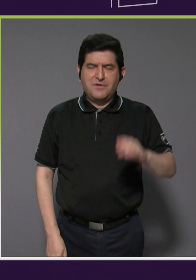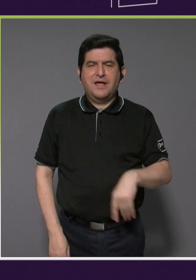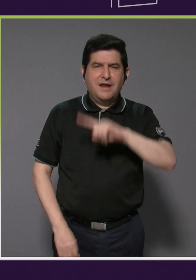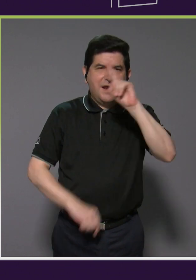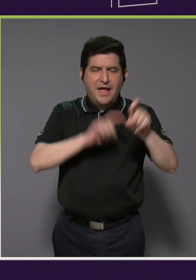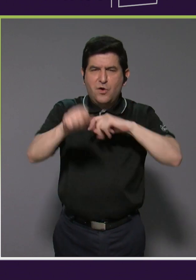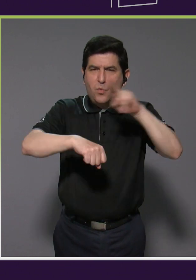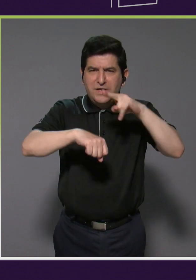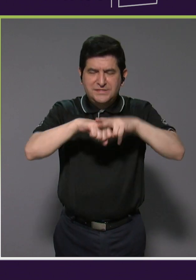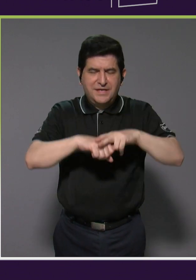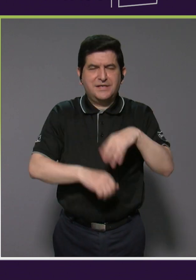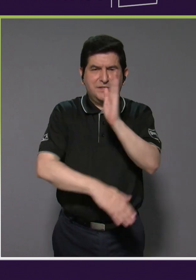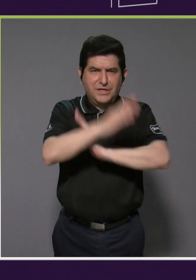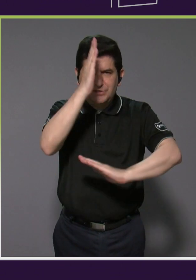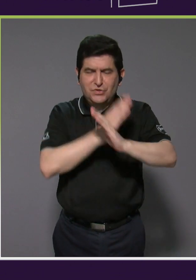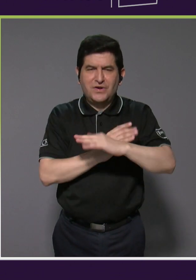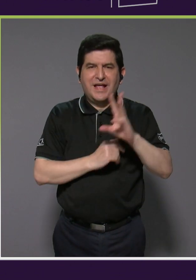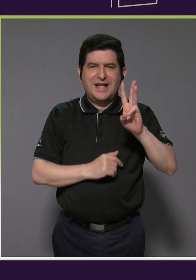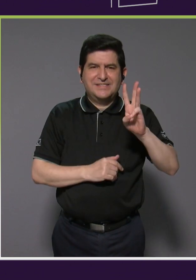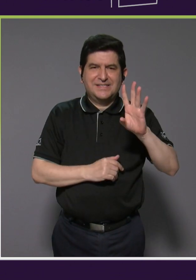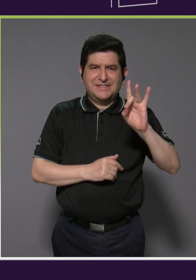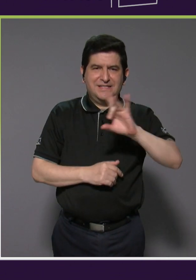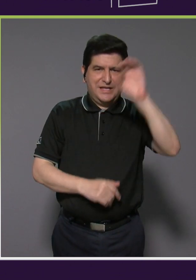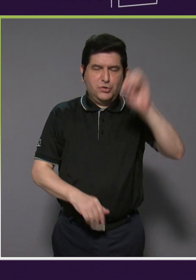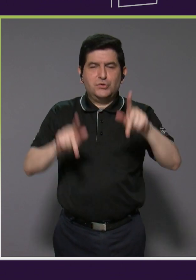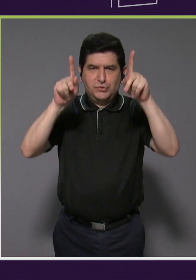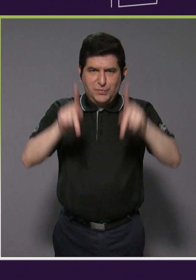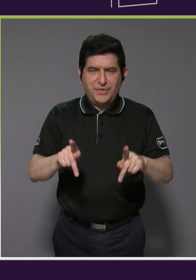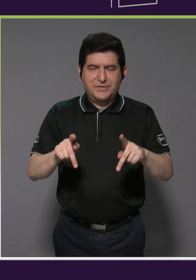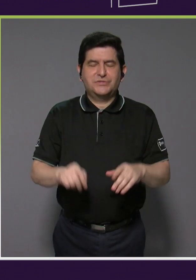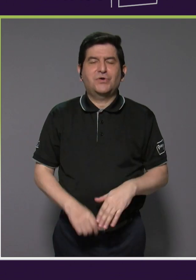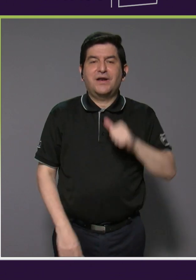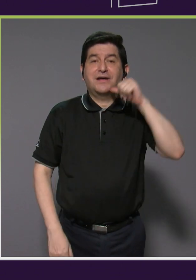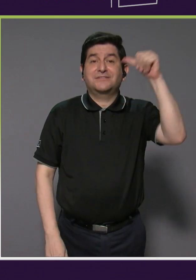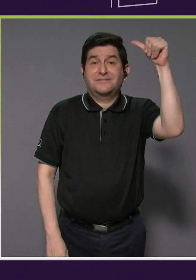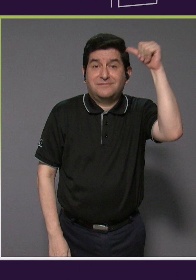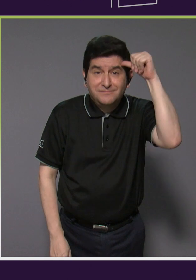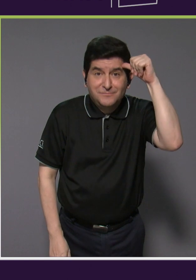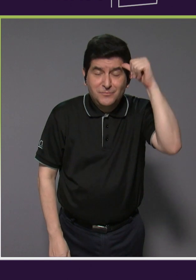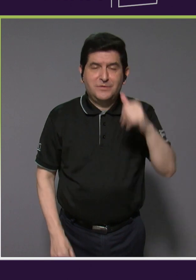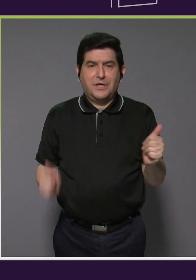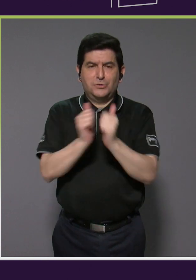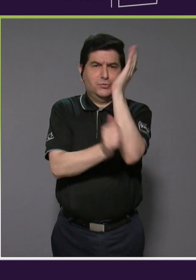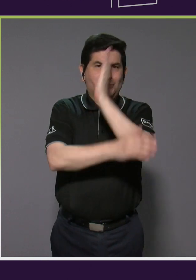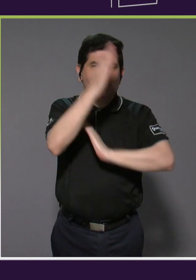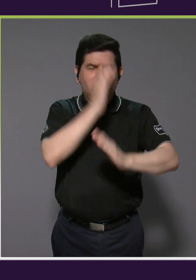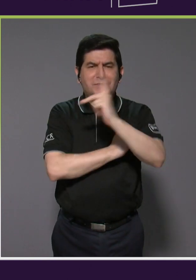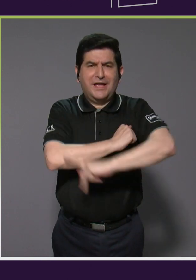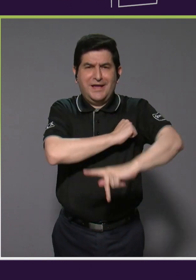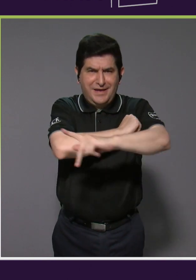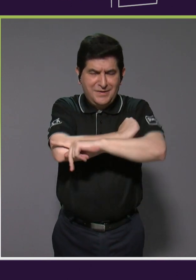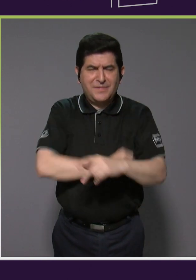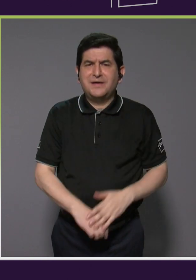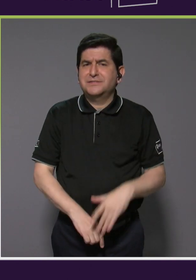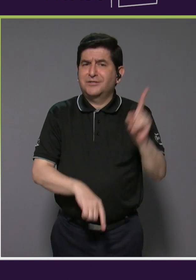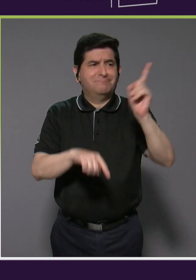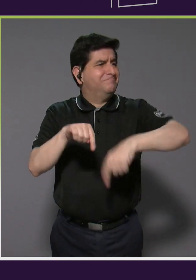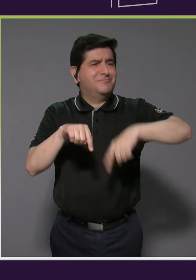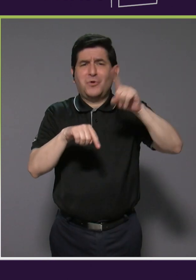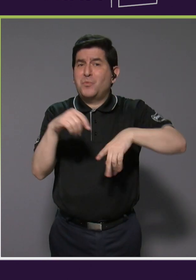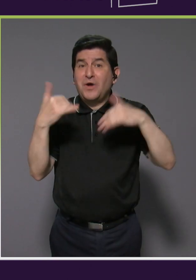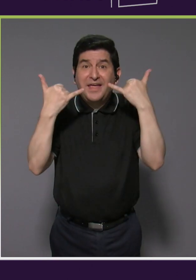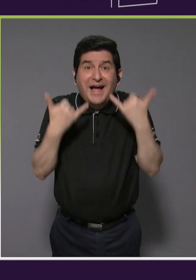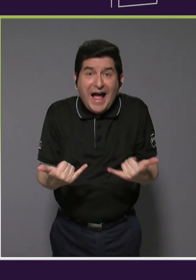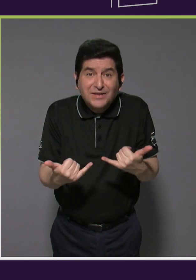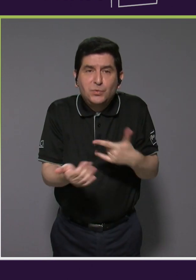de discapacidad, el 68% de las personas adultas, ¿verdad?, con discapacidad en el país no puede